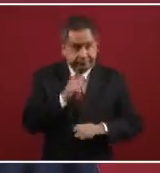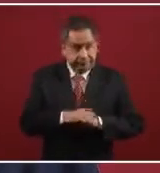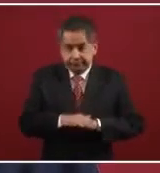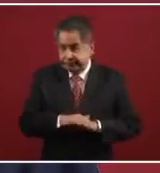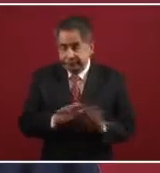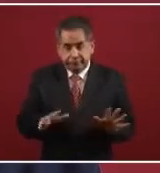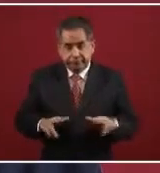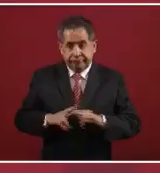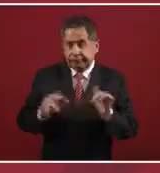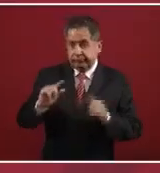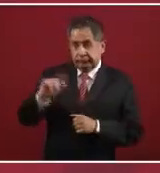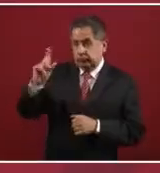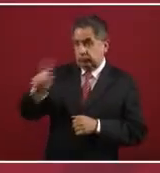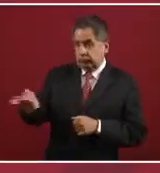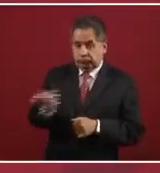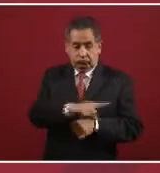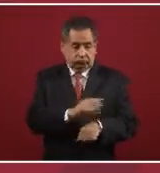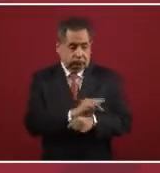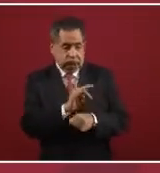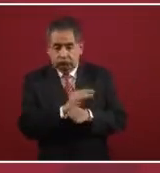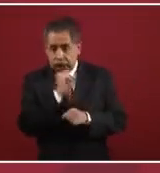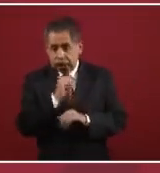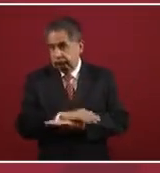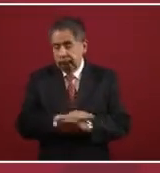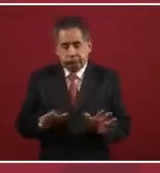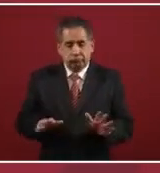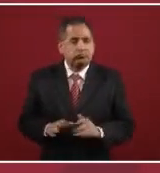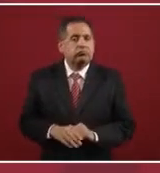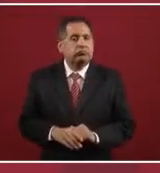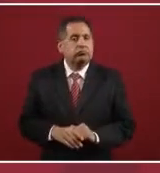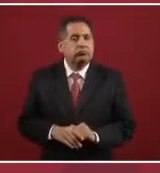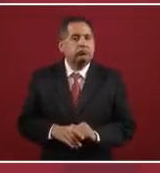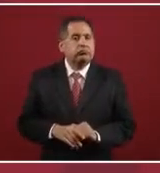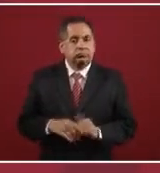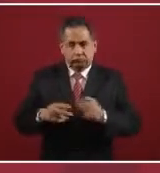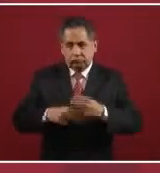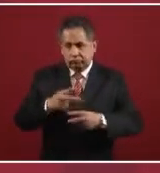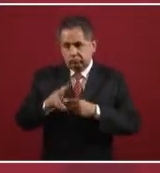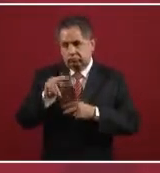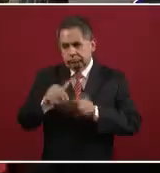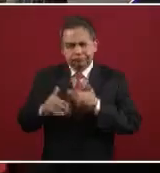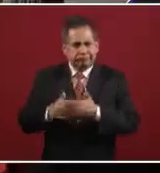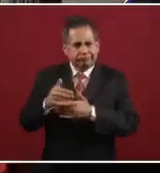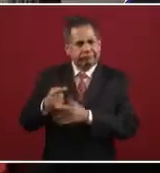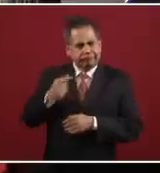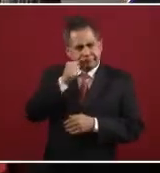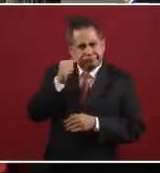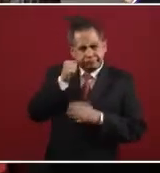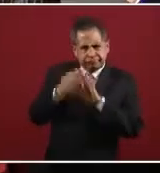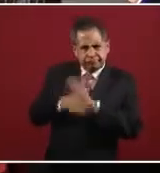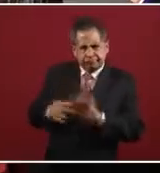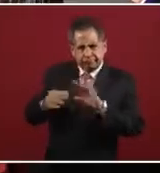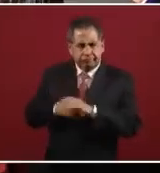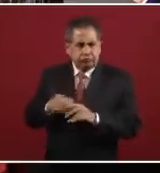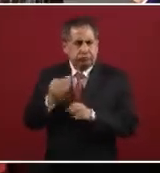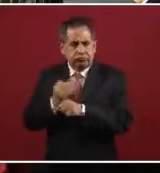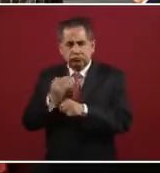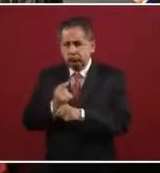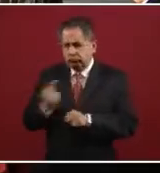de las autoridades. Entonces, ahí vamos, a detalle les van a